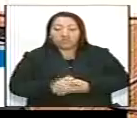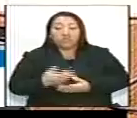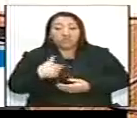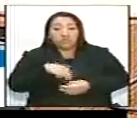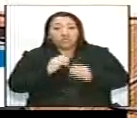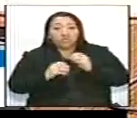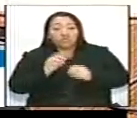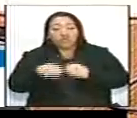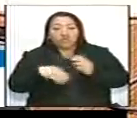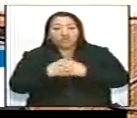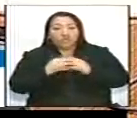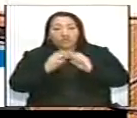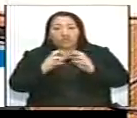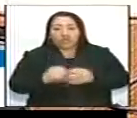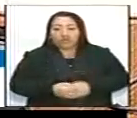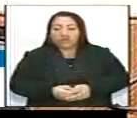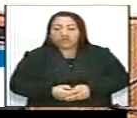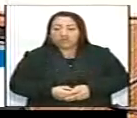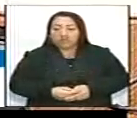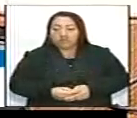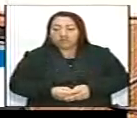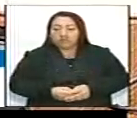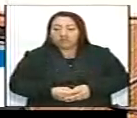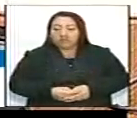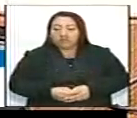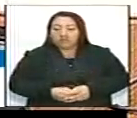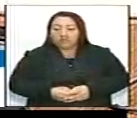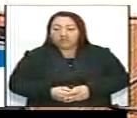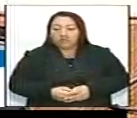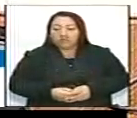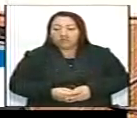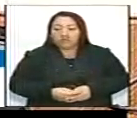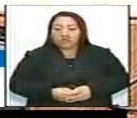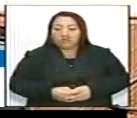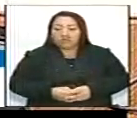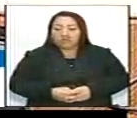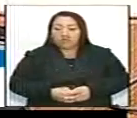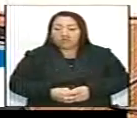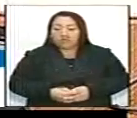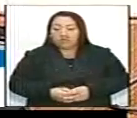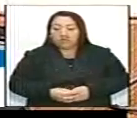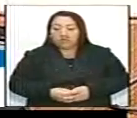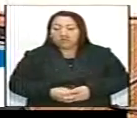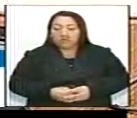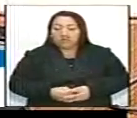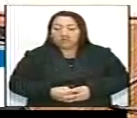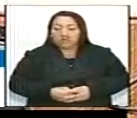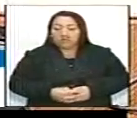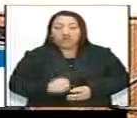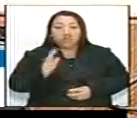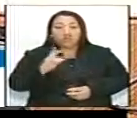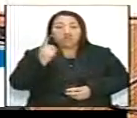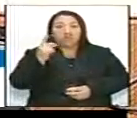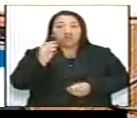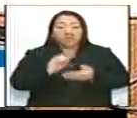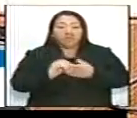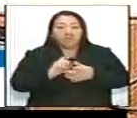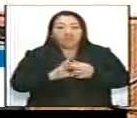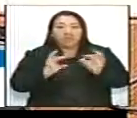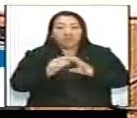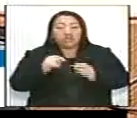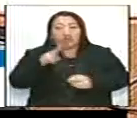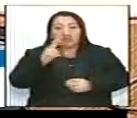digamos, las políticas públicas tienen que construirse de abajo arriba, ¿no? Y si hay un mandato tan importante como por primera vez en el país se pone desde